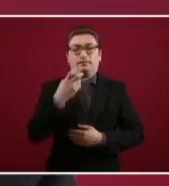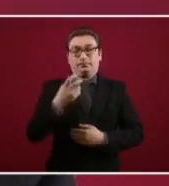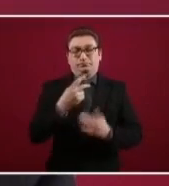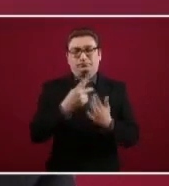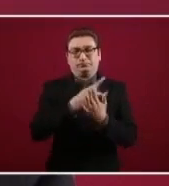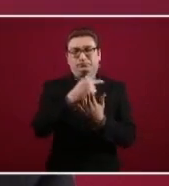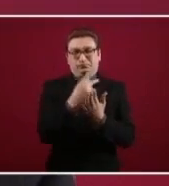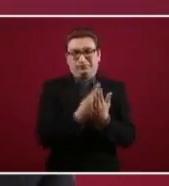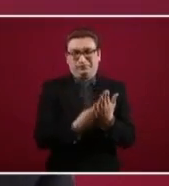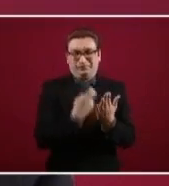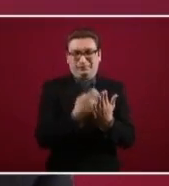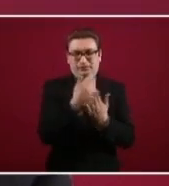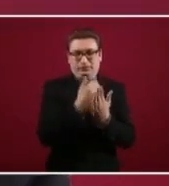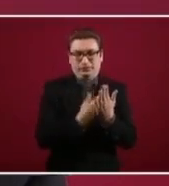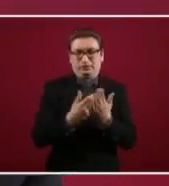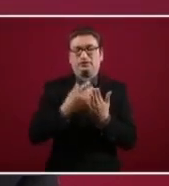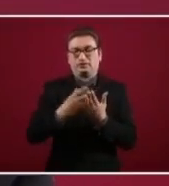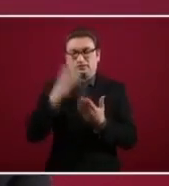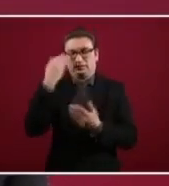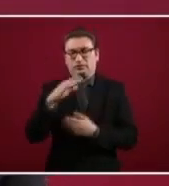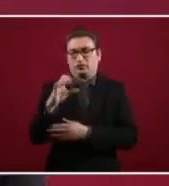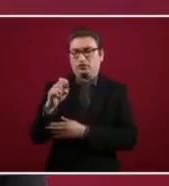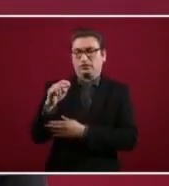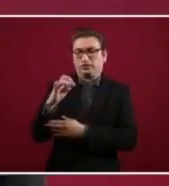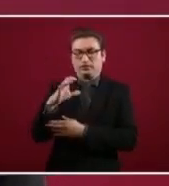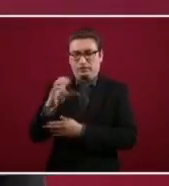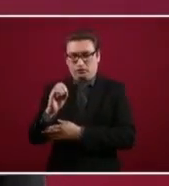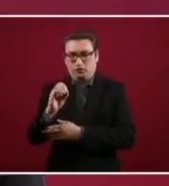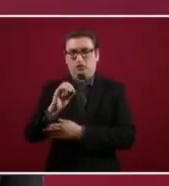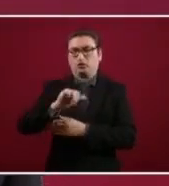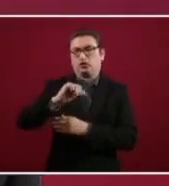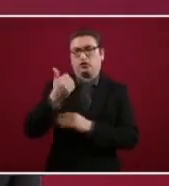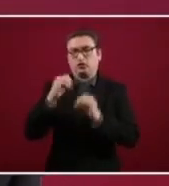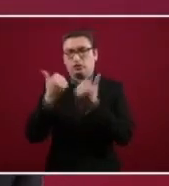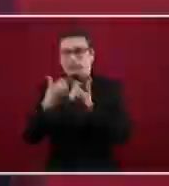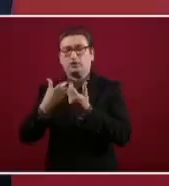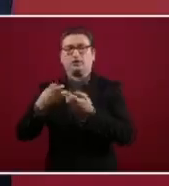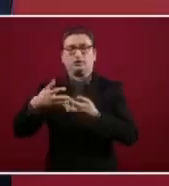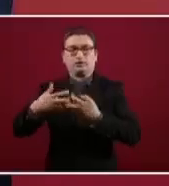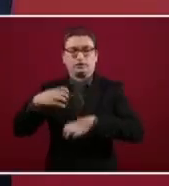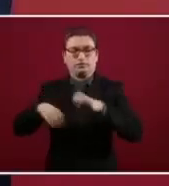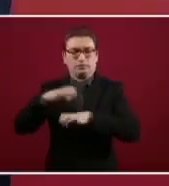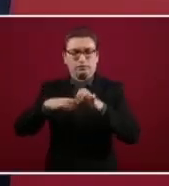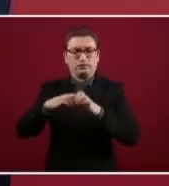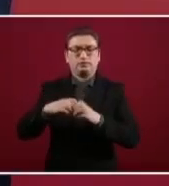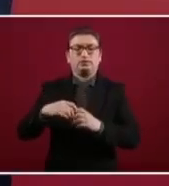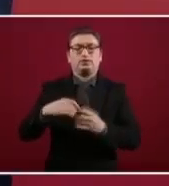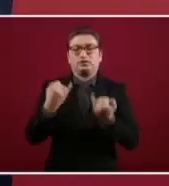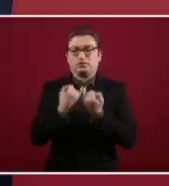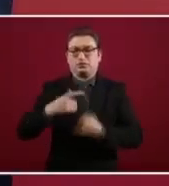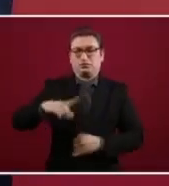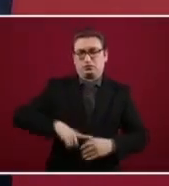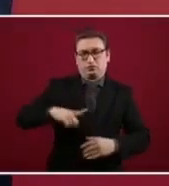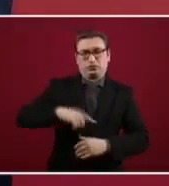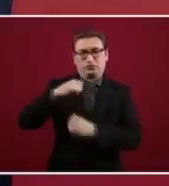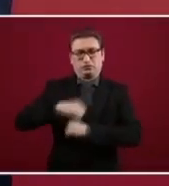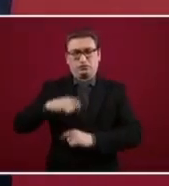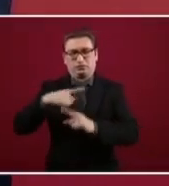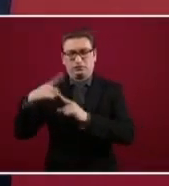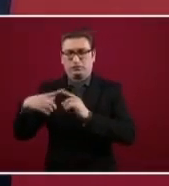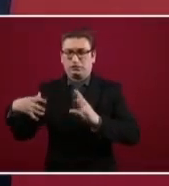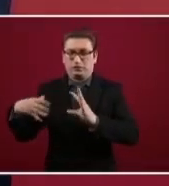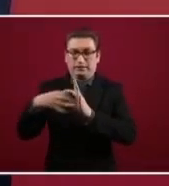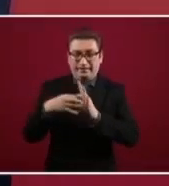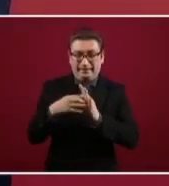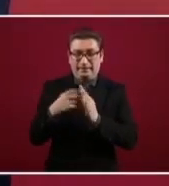que coordina y promueve concanaco con otras organizaciones empresariales y de la mano con las autoridades desde hace 9